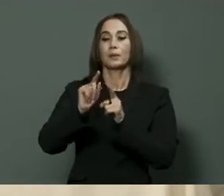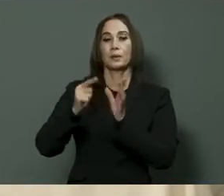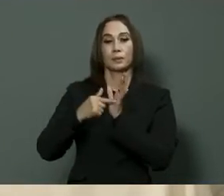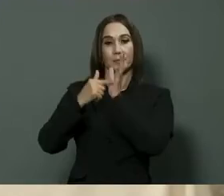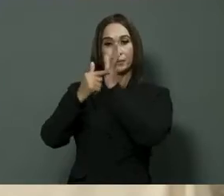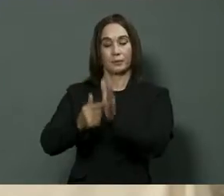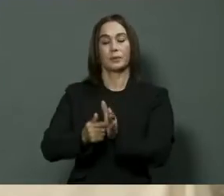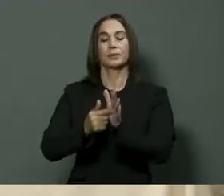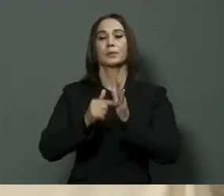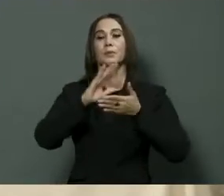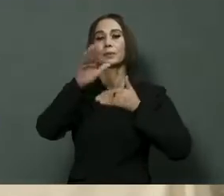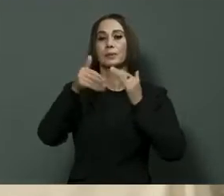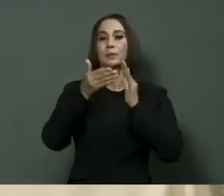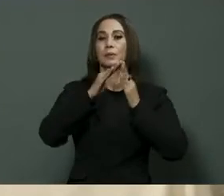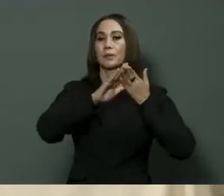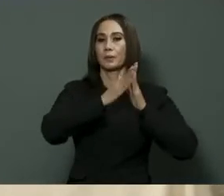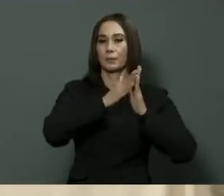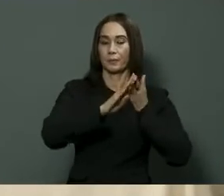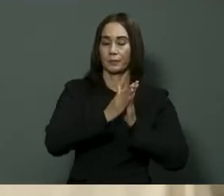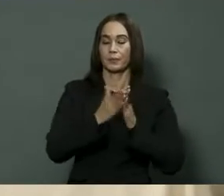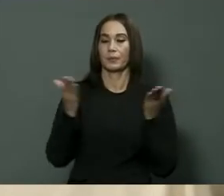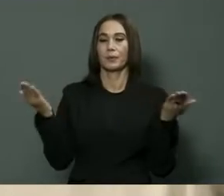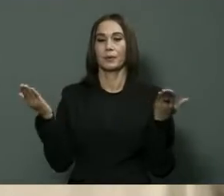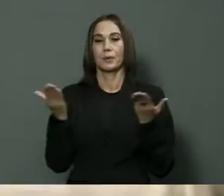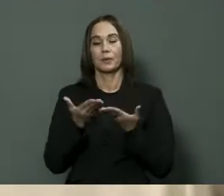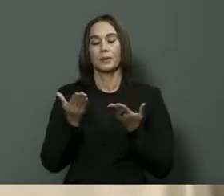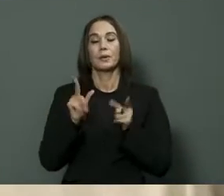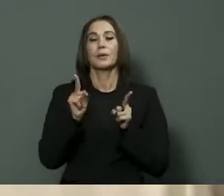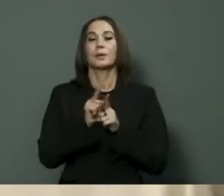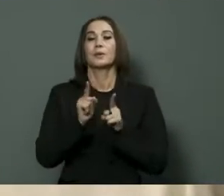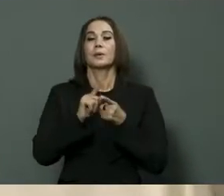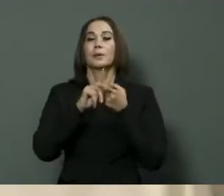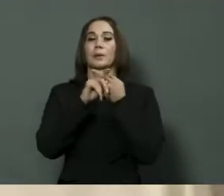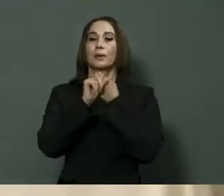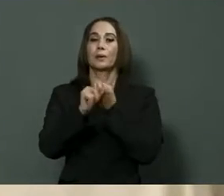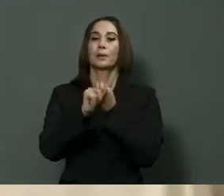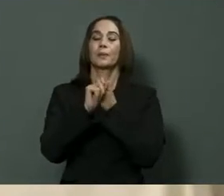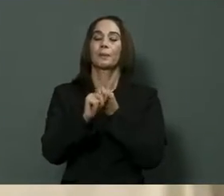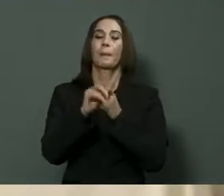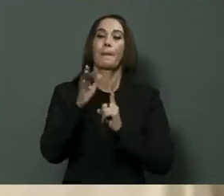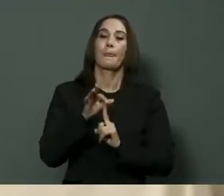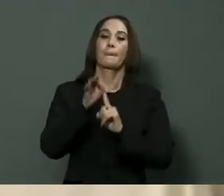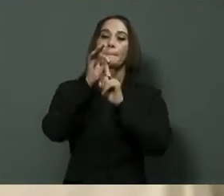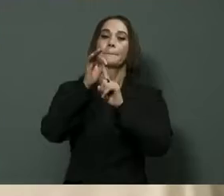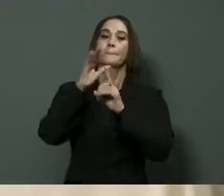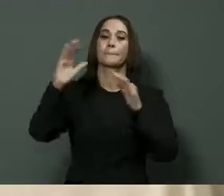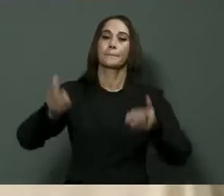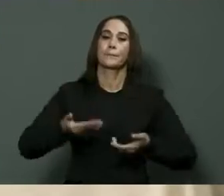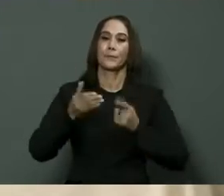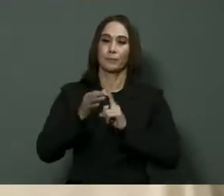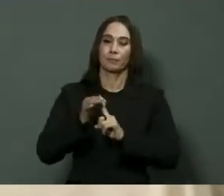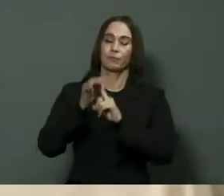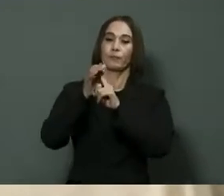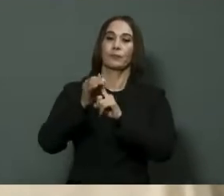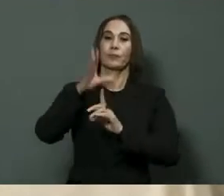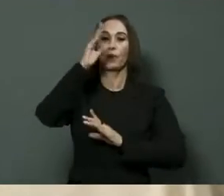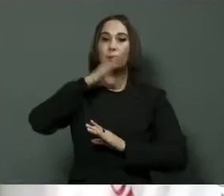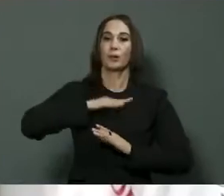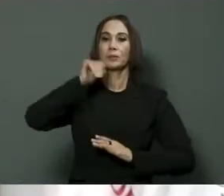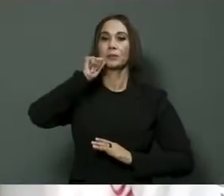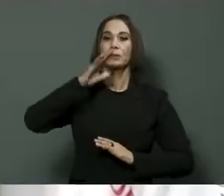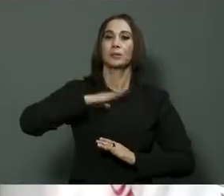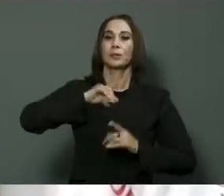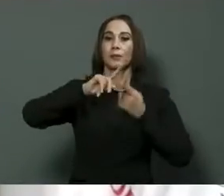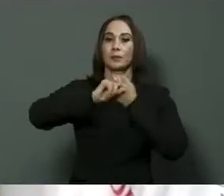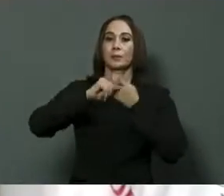provinciales, representantes comunitarios, también amigos especiales, invitados especiales, señoras y